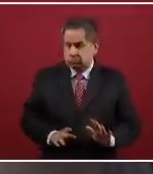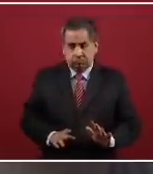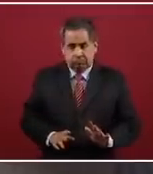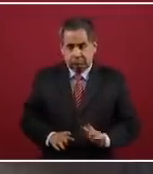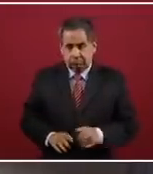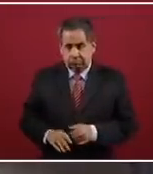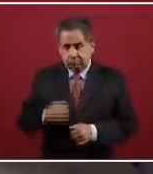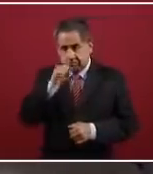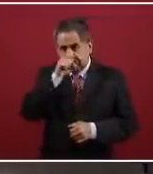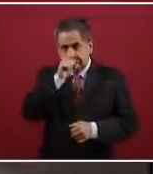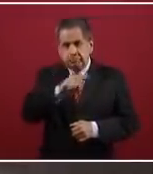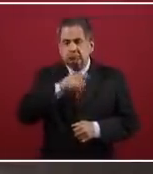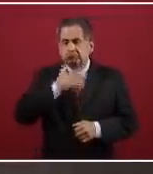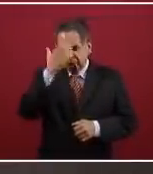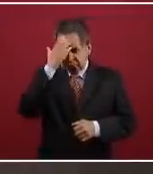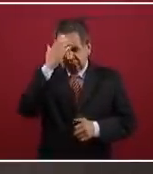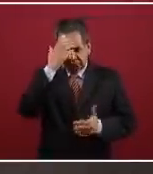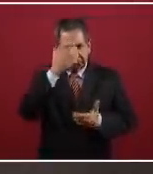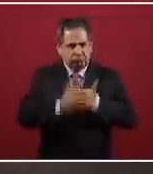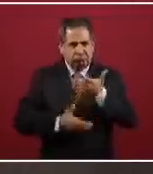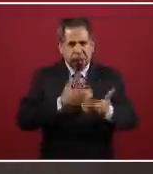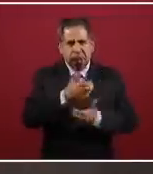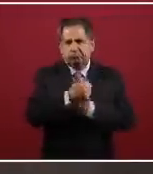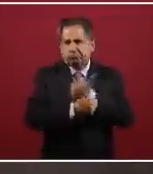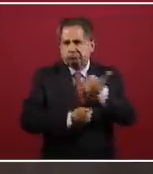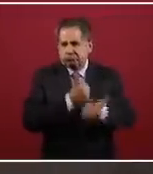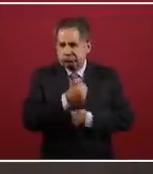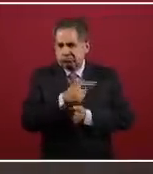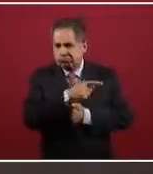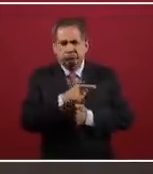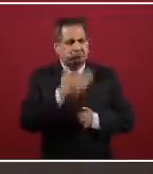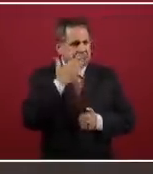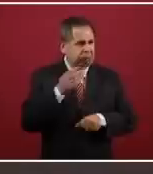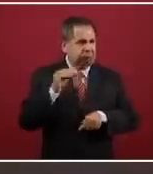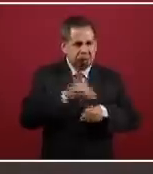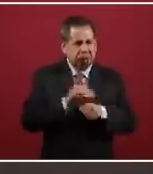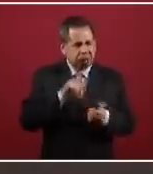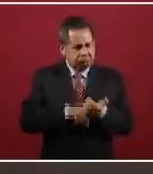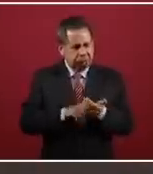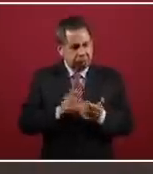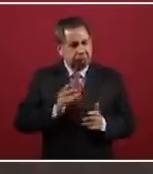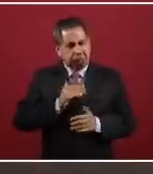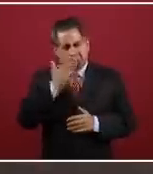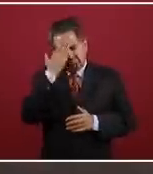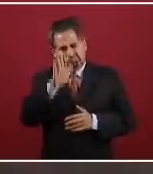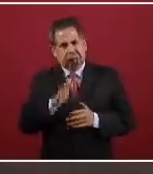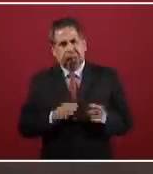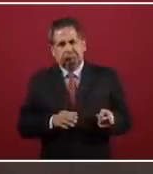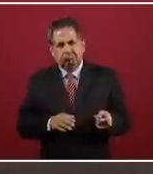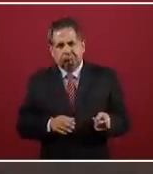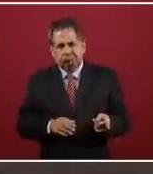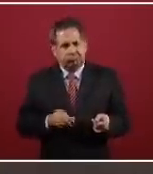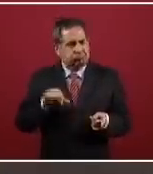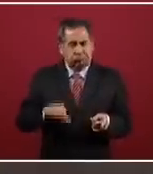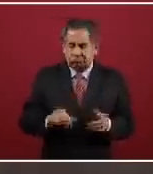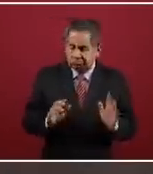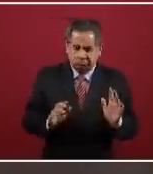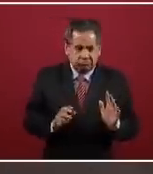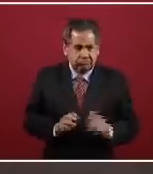También conozco a los comerciantes de la central de abasto, siempre muy bien portados, o sea, hoy